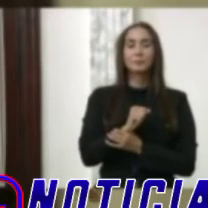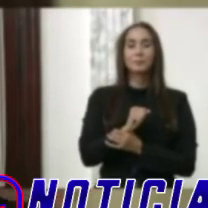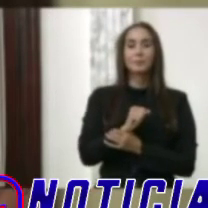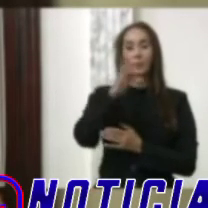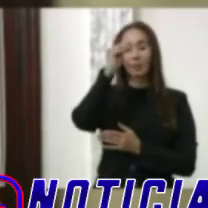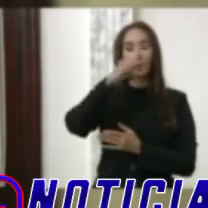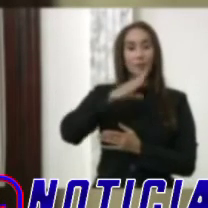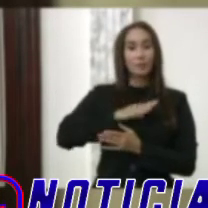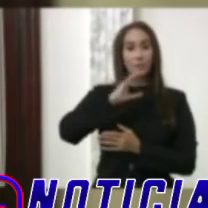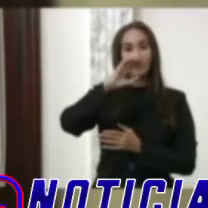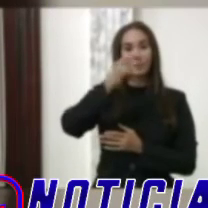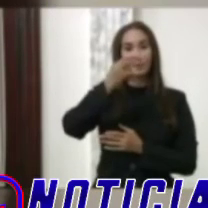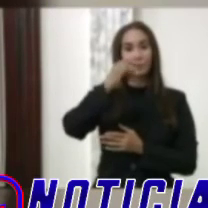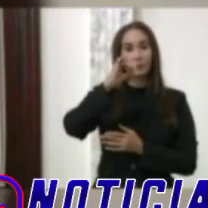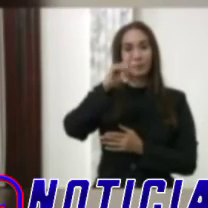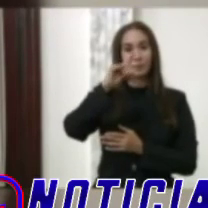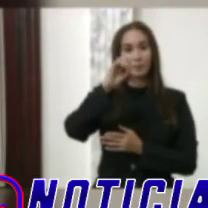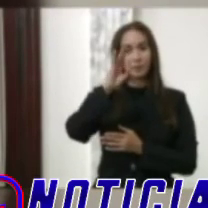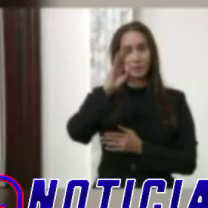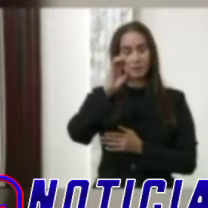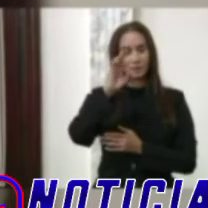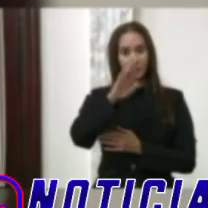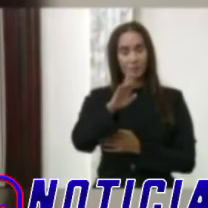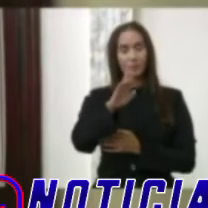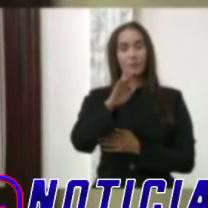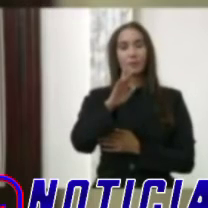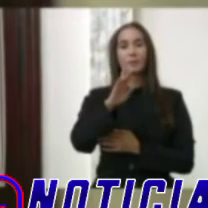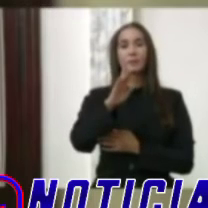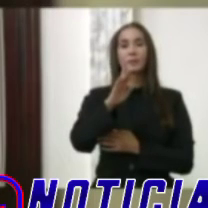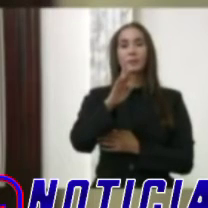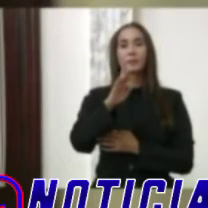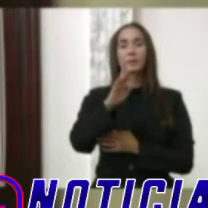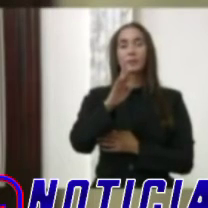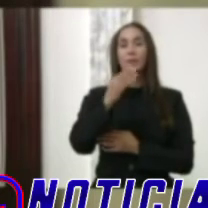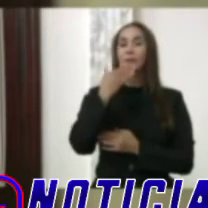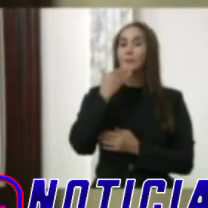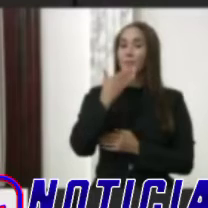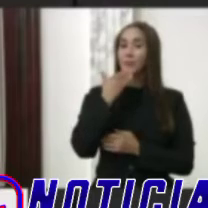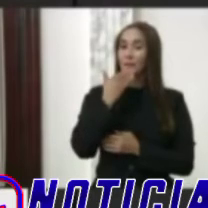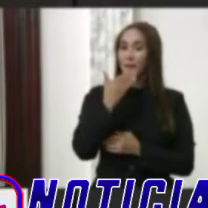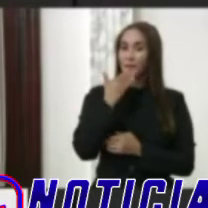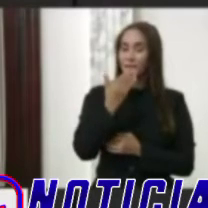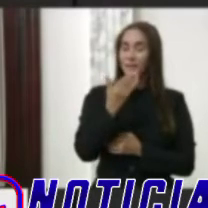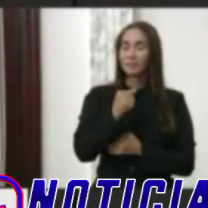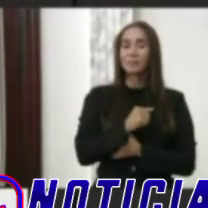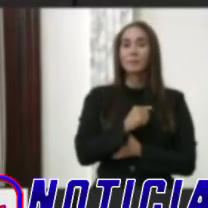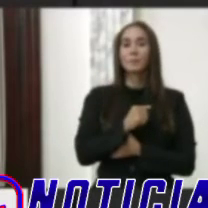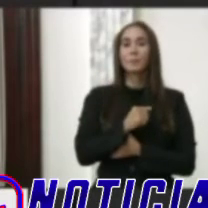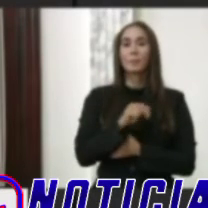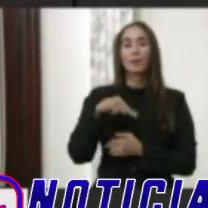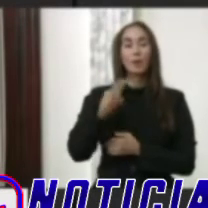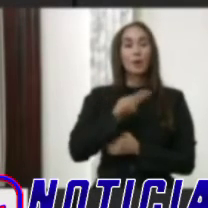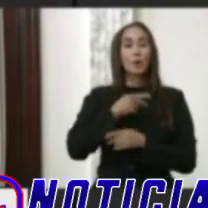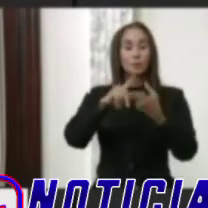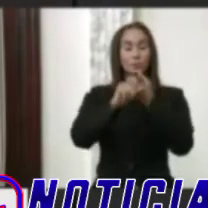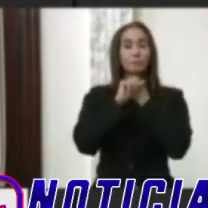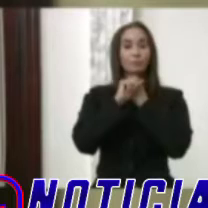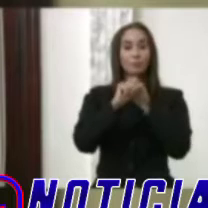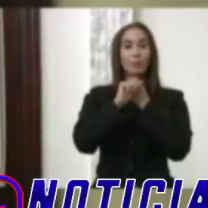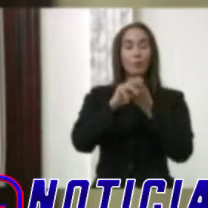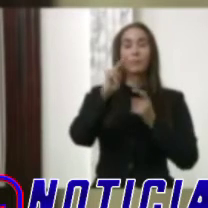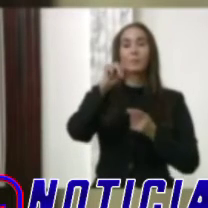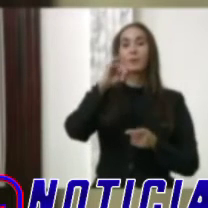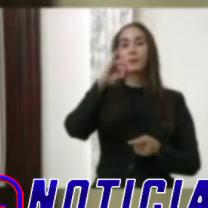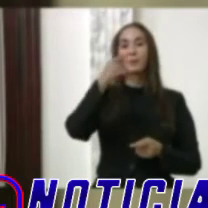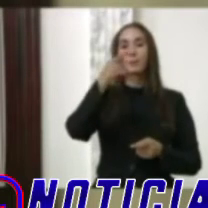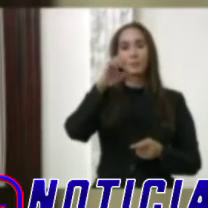señor Christopher, Mr. Christopher Barnes, thank you very much. Nuestro amigo Miguel Franjul,